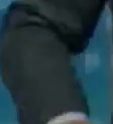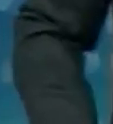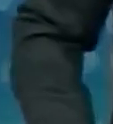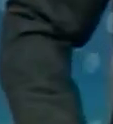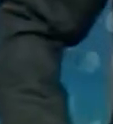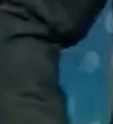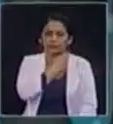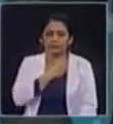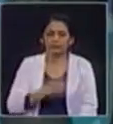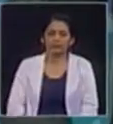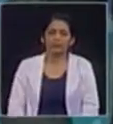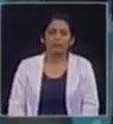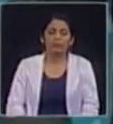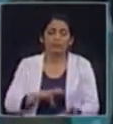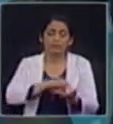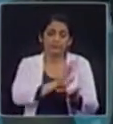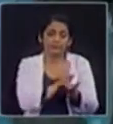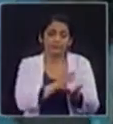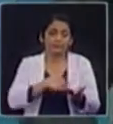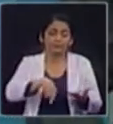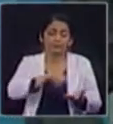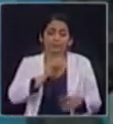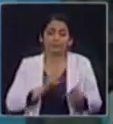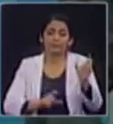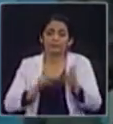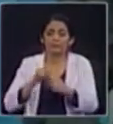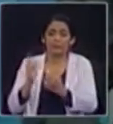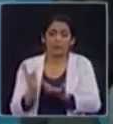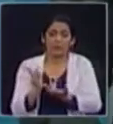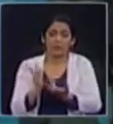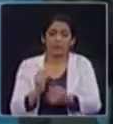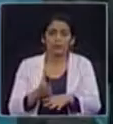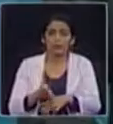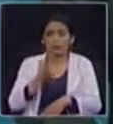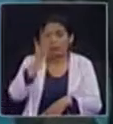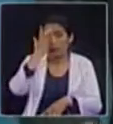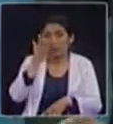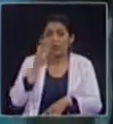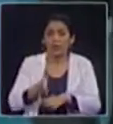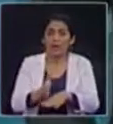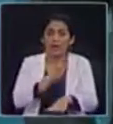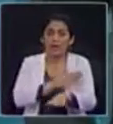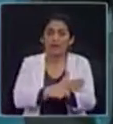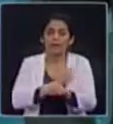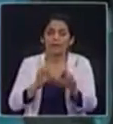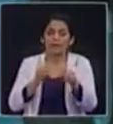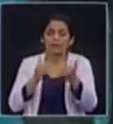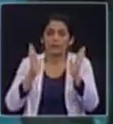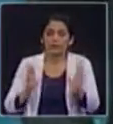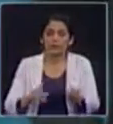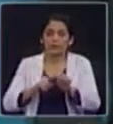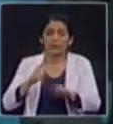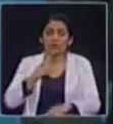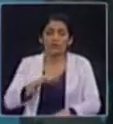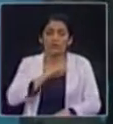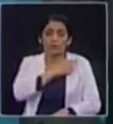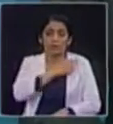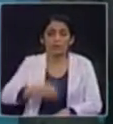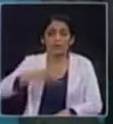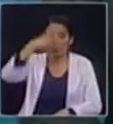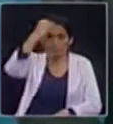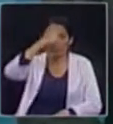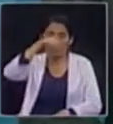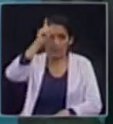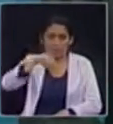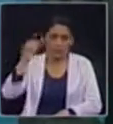Mientras tanto, en la Asamblea Nacional hay expectativa por el trámite al pedido de juicio político contra el vicepresidente de la República. Santiago Villaseñay, desde